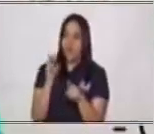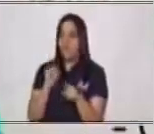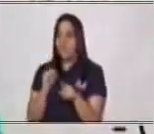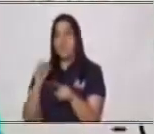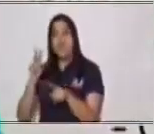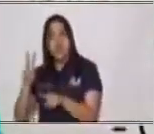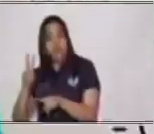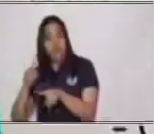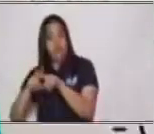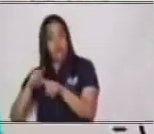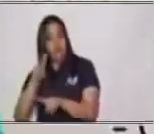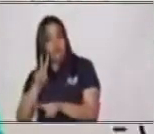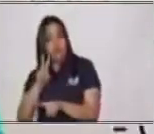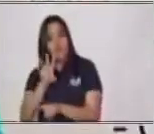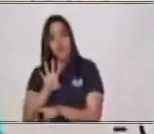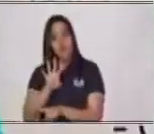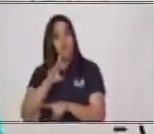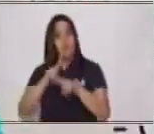bien.